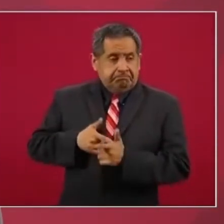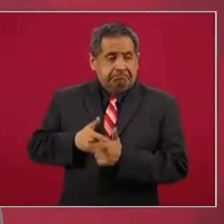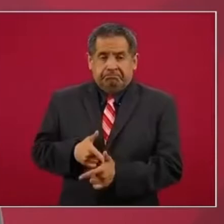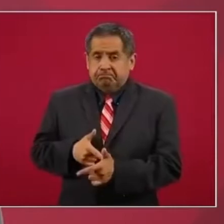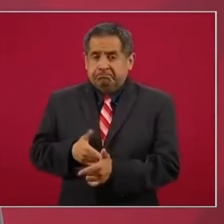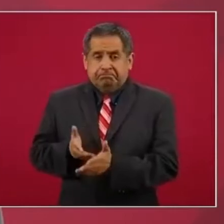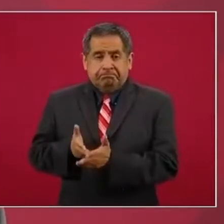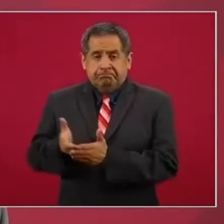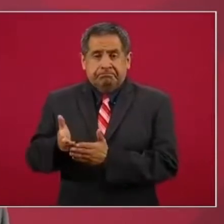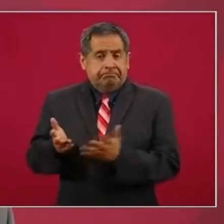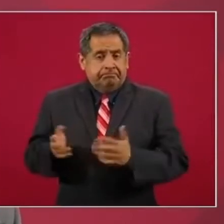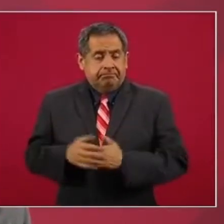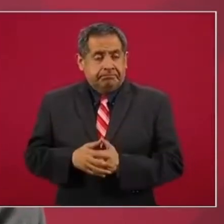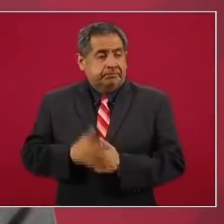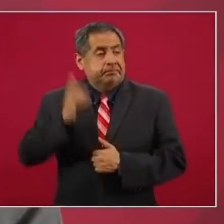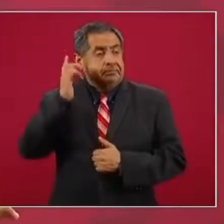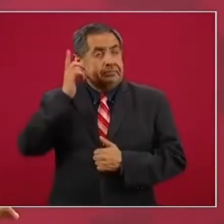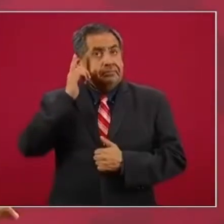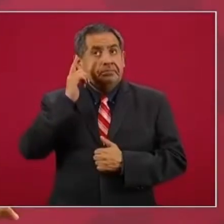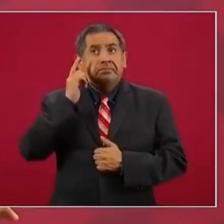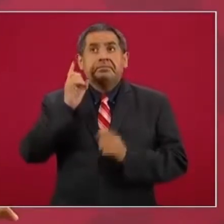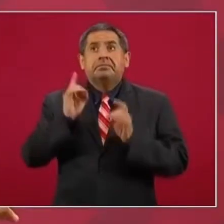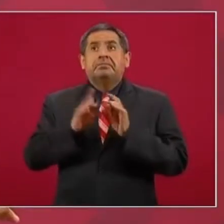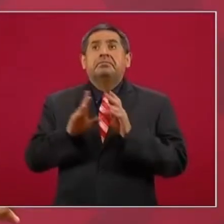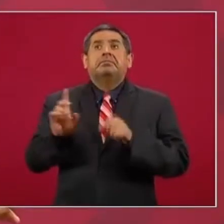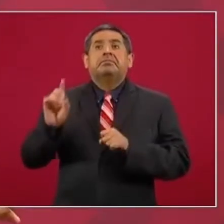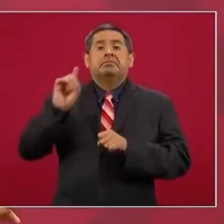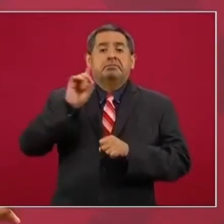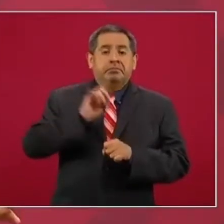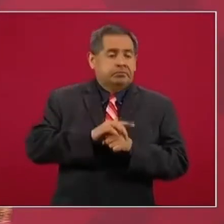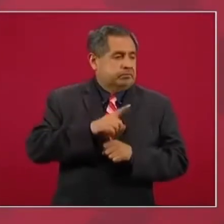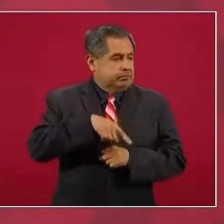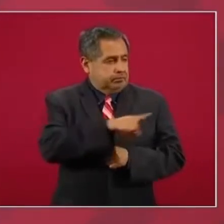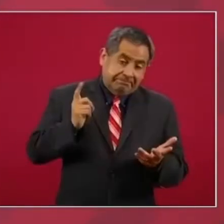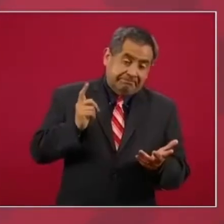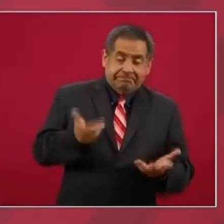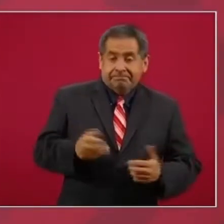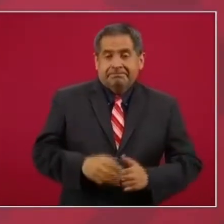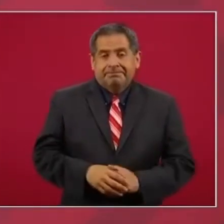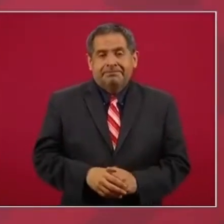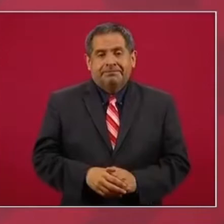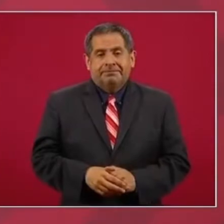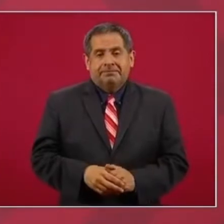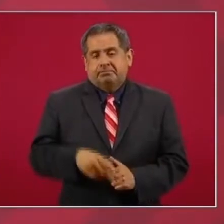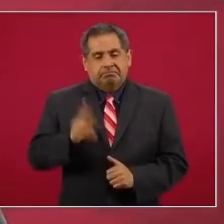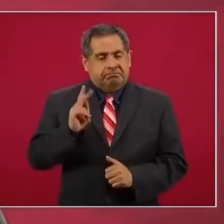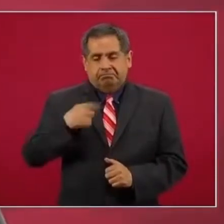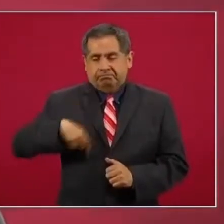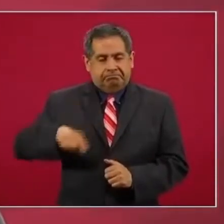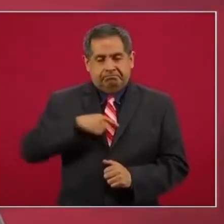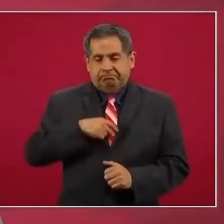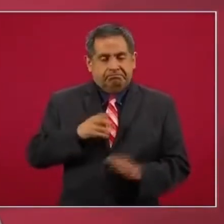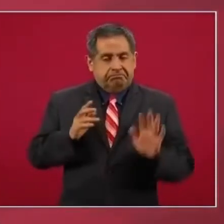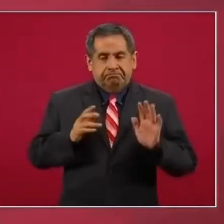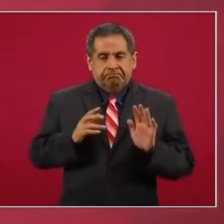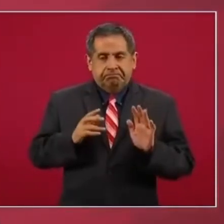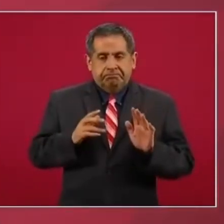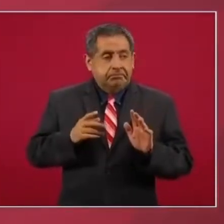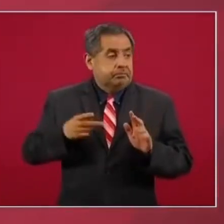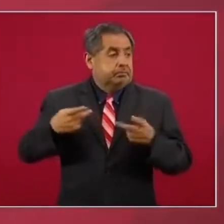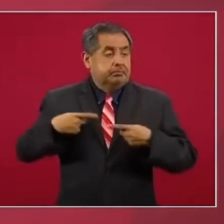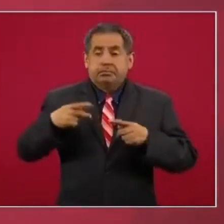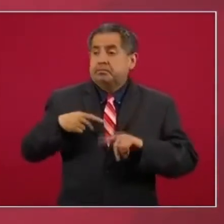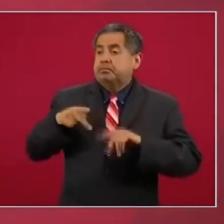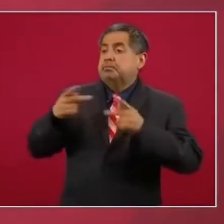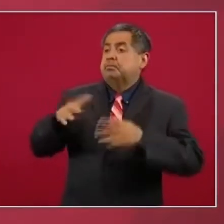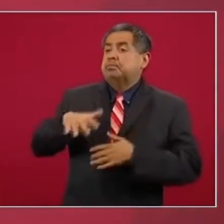haciendo. Ojalá y algún día nos comprendan, pero nosotros no podemos traicionar al